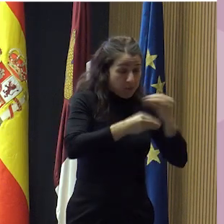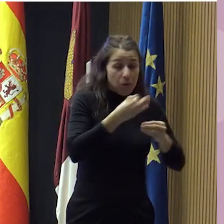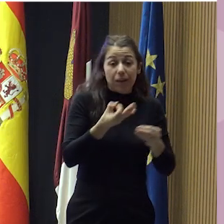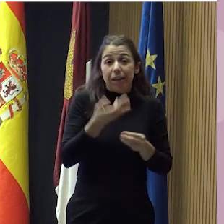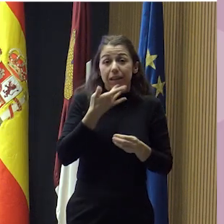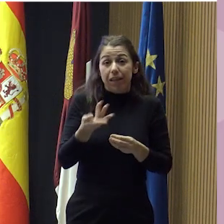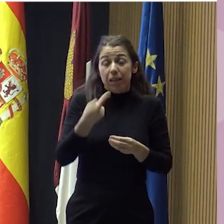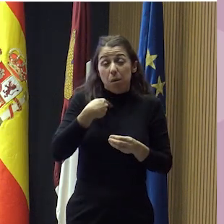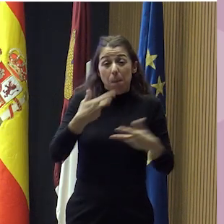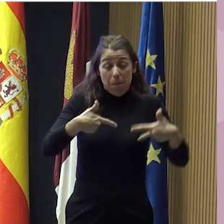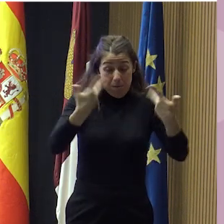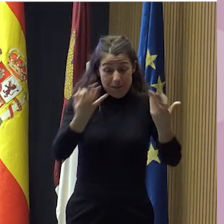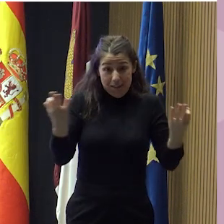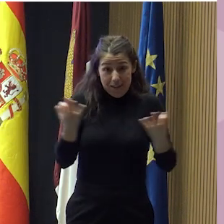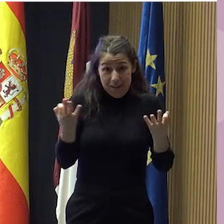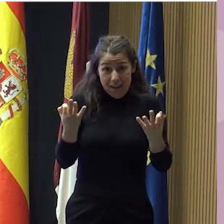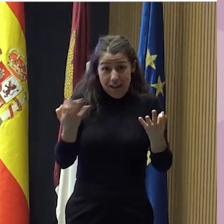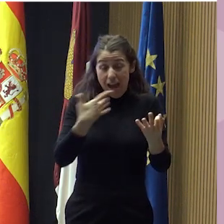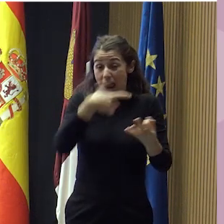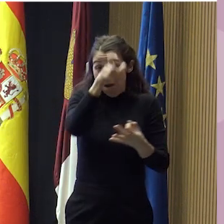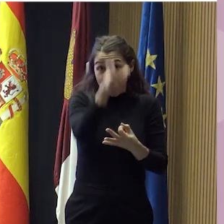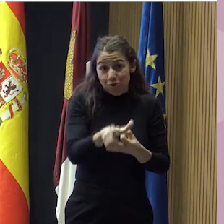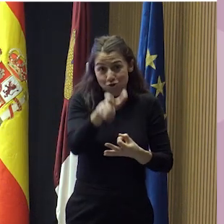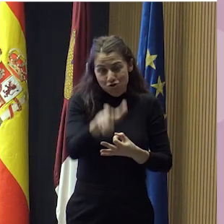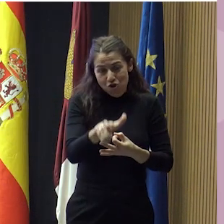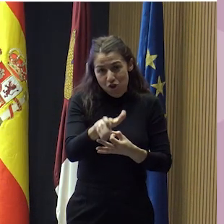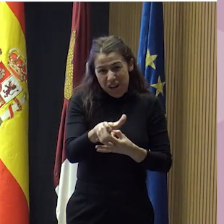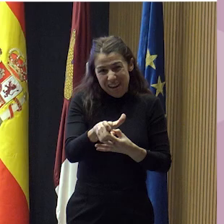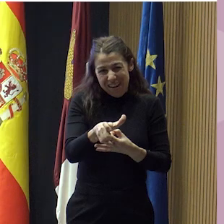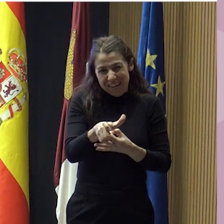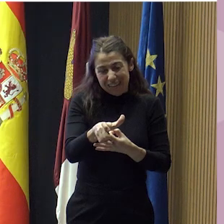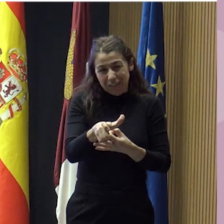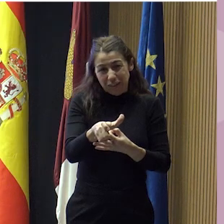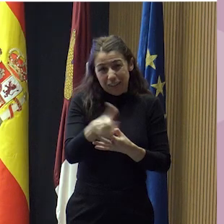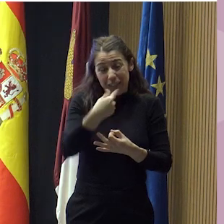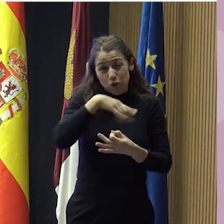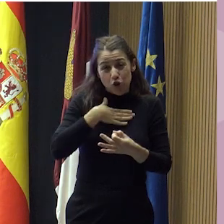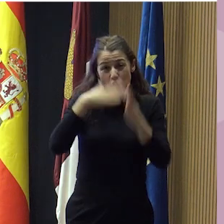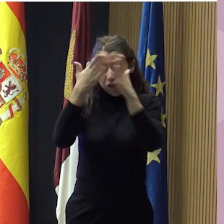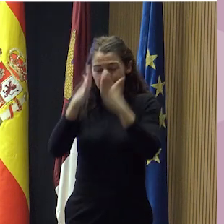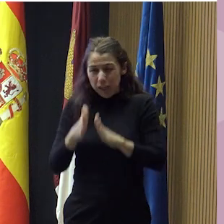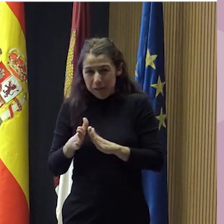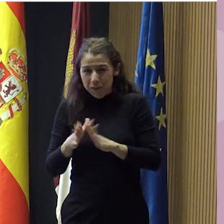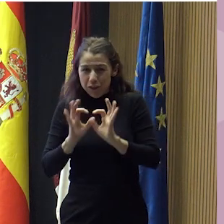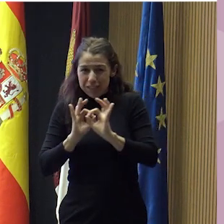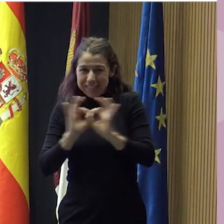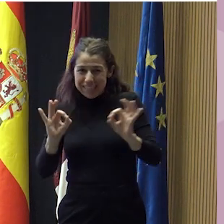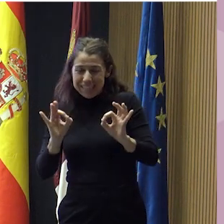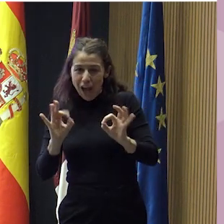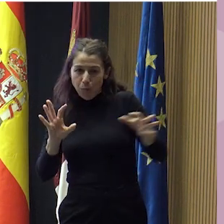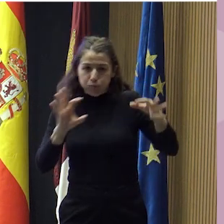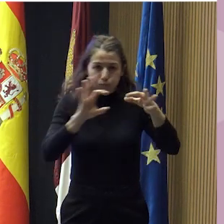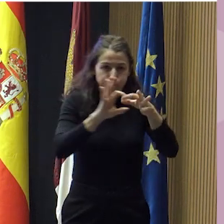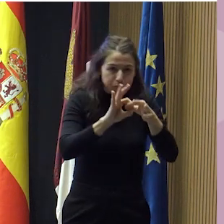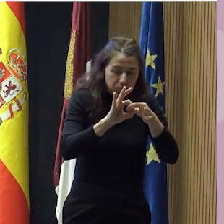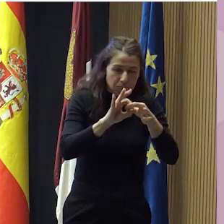obviamente, permite cuidar mejor a la persona en el aspecto de que diseñamos tratamientos más eficaces, ¿no?